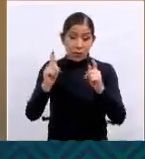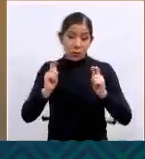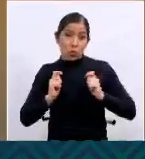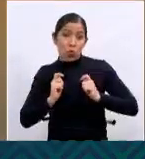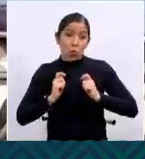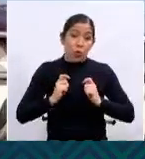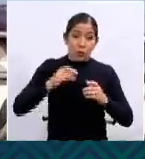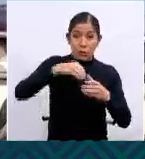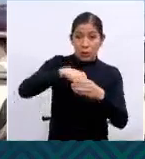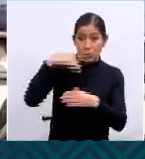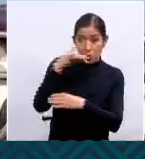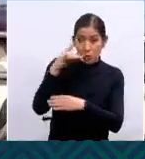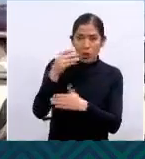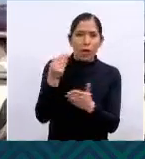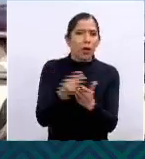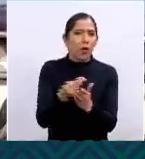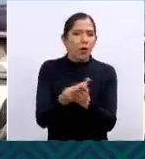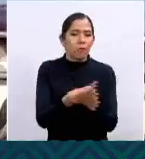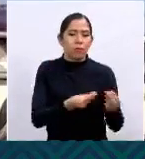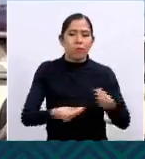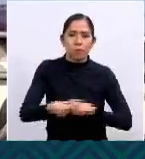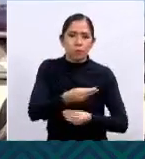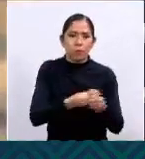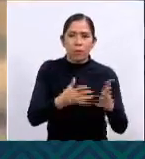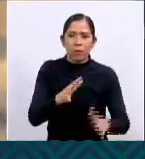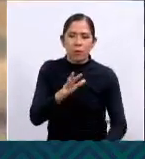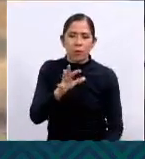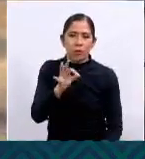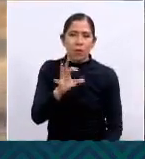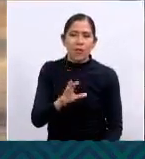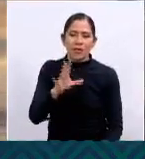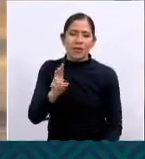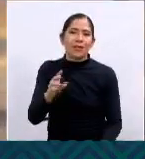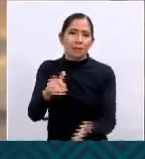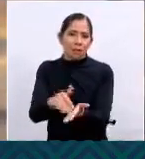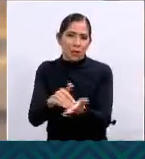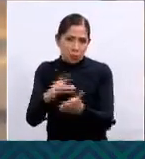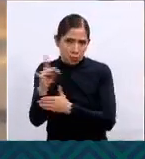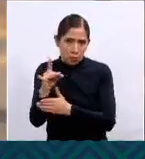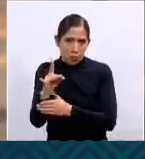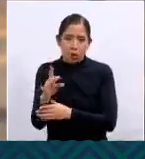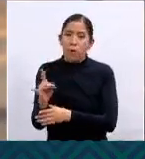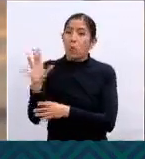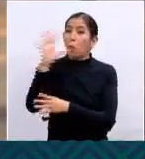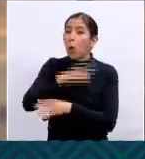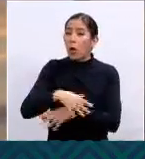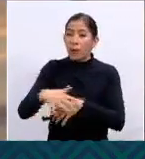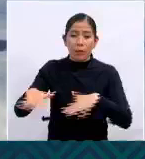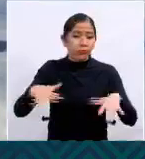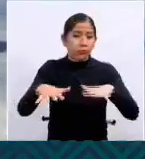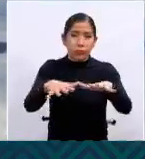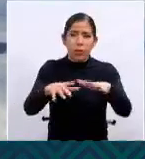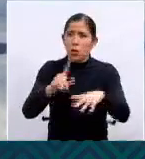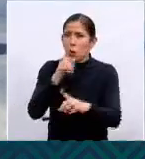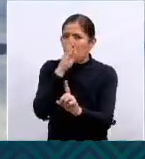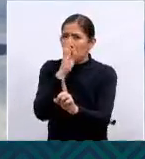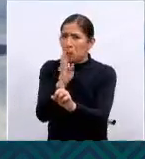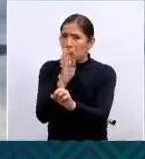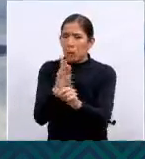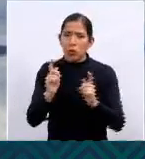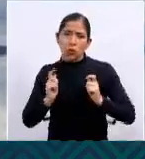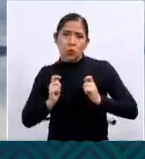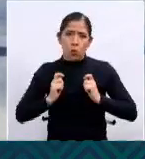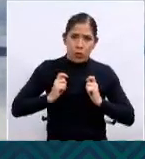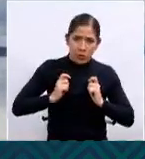ha significado un movimiento económico de más de 907 millones de bolivianos distribuidos en el territorio nacional solamente por turismo, siendo las fechas